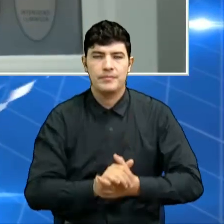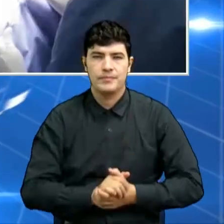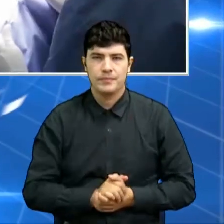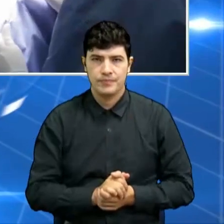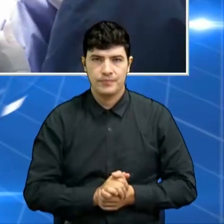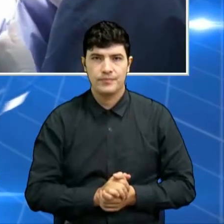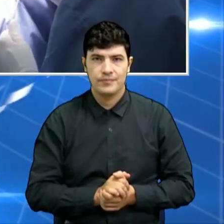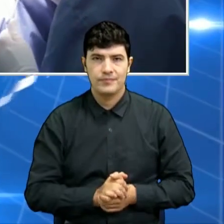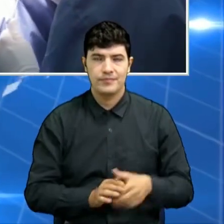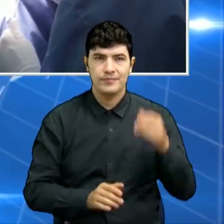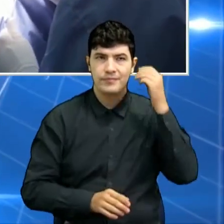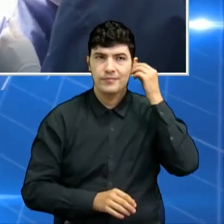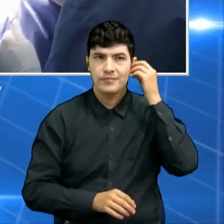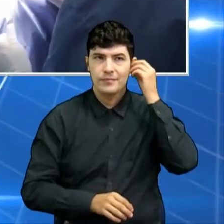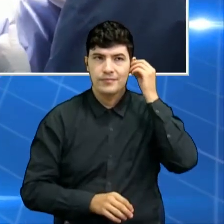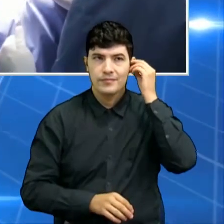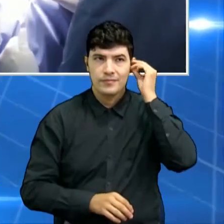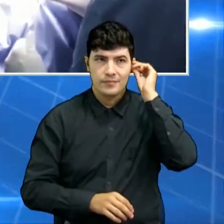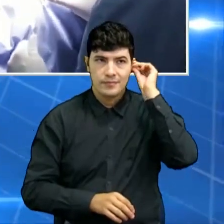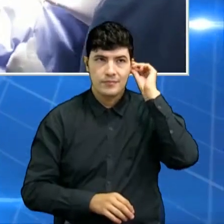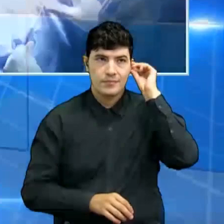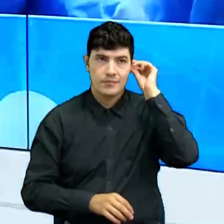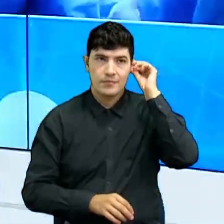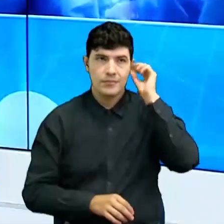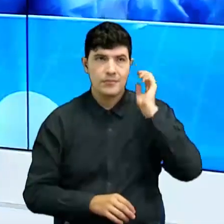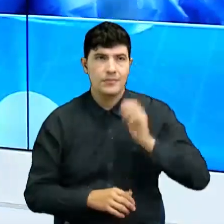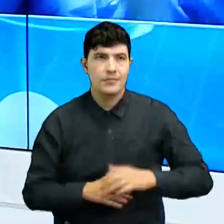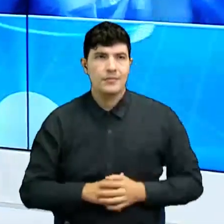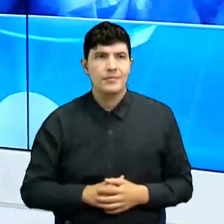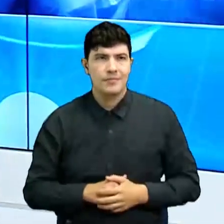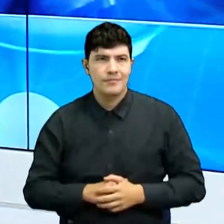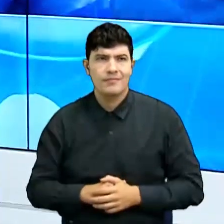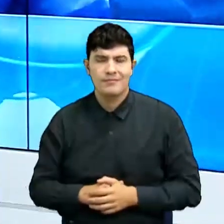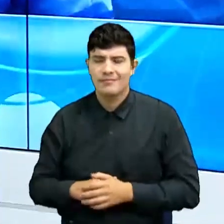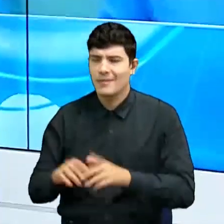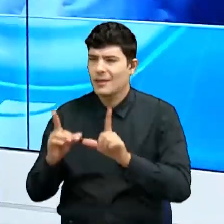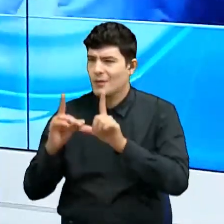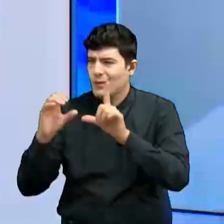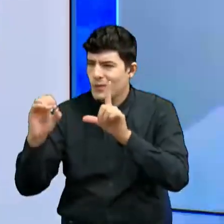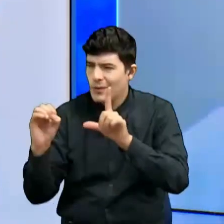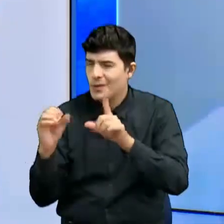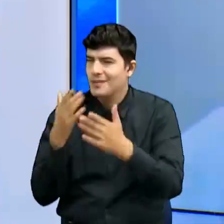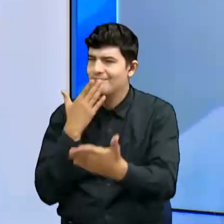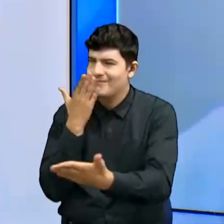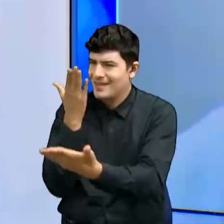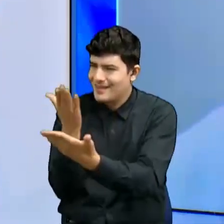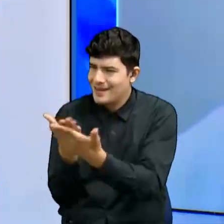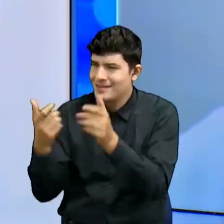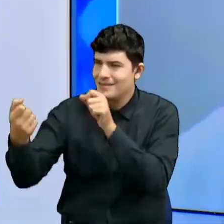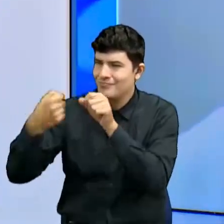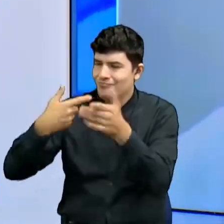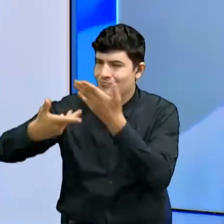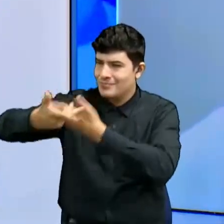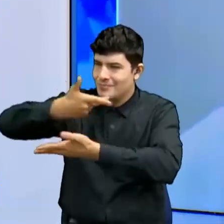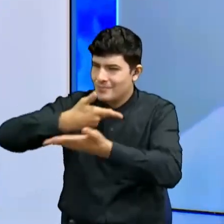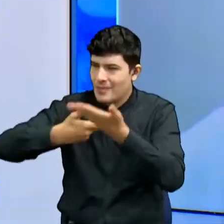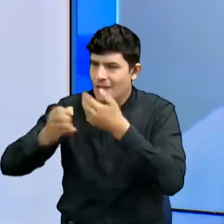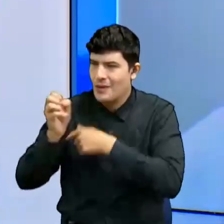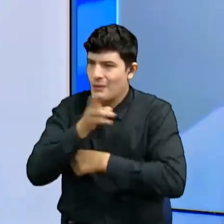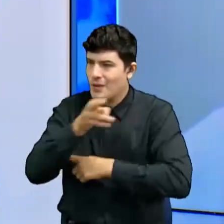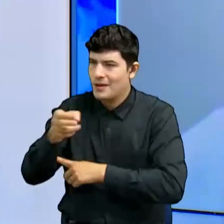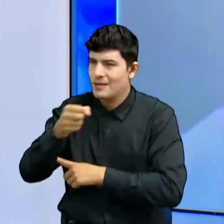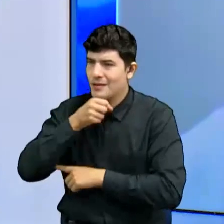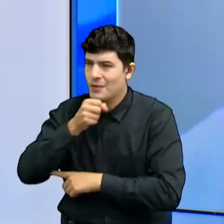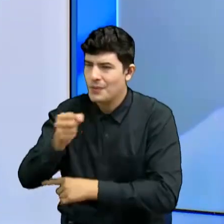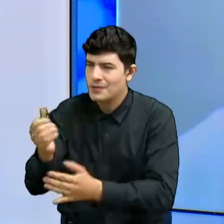nosotros intentamos garantizar en la medida de lo posible. Doctor, pues muchísimas gracias por haber estado aquí en Oriente Noticias, por contarnos toda